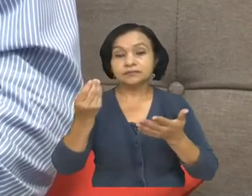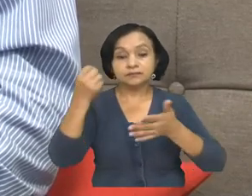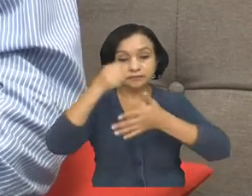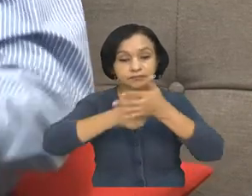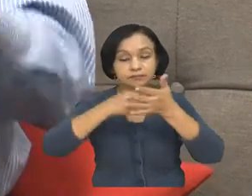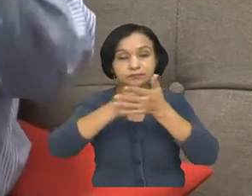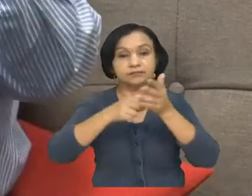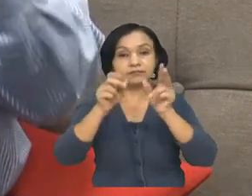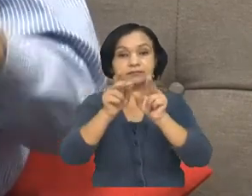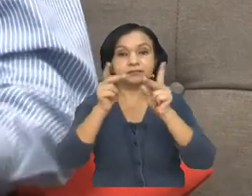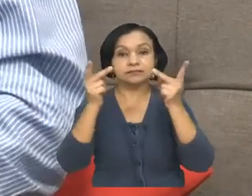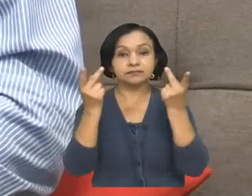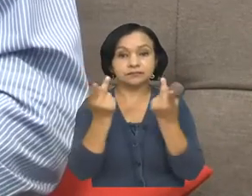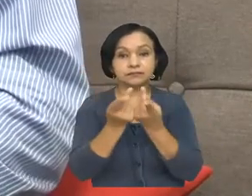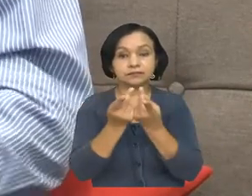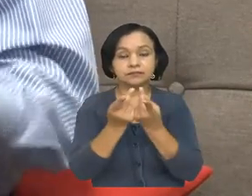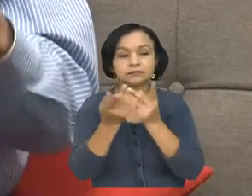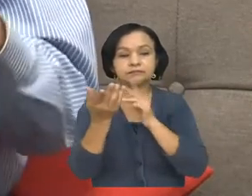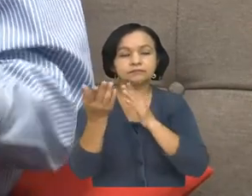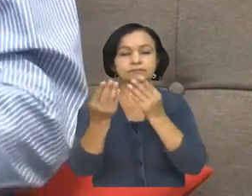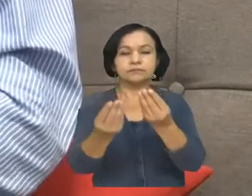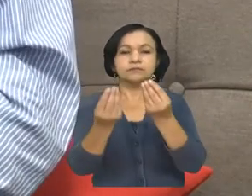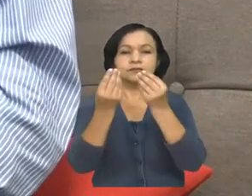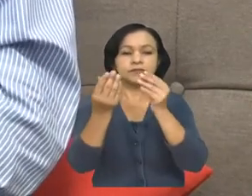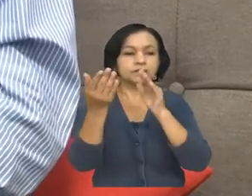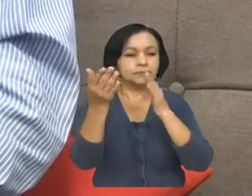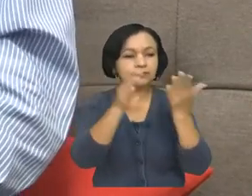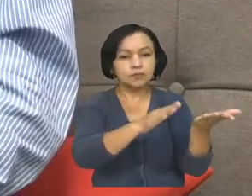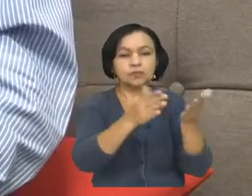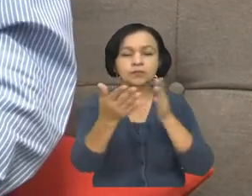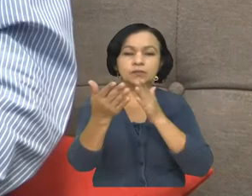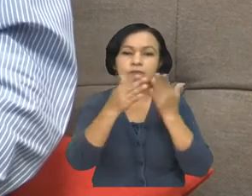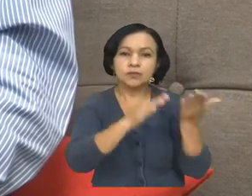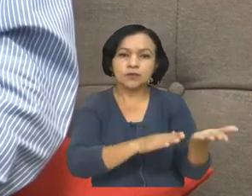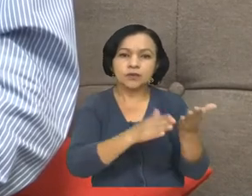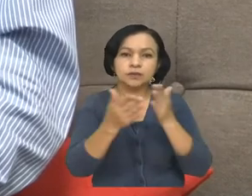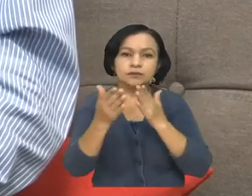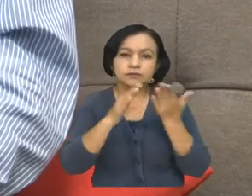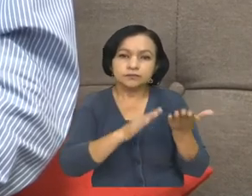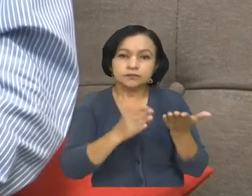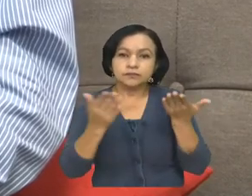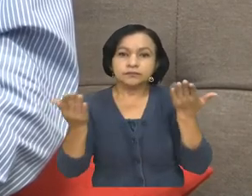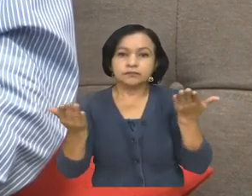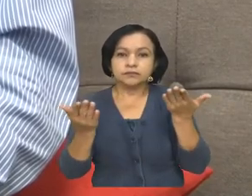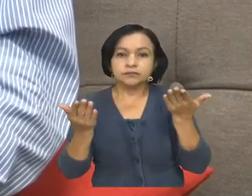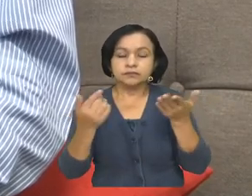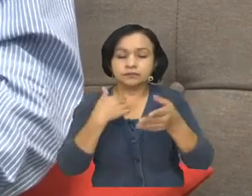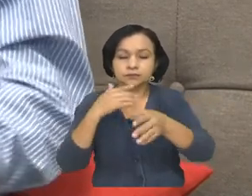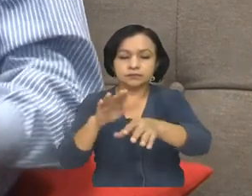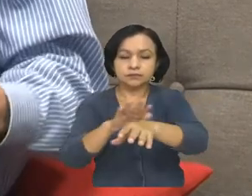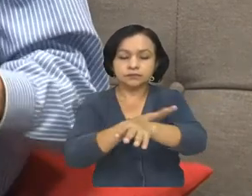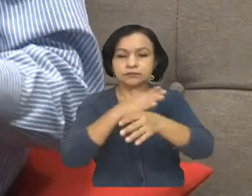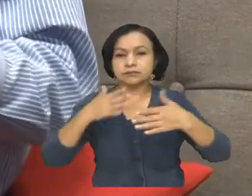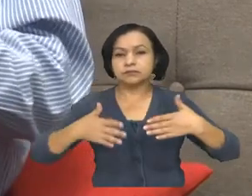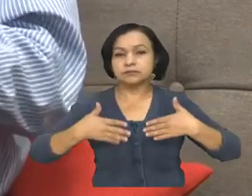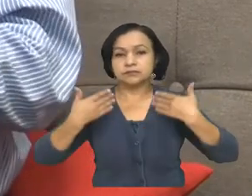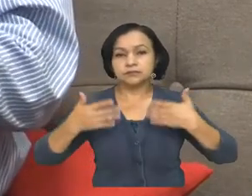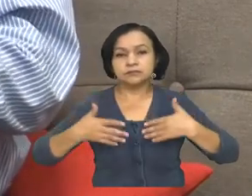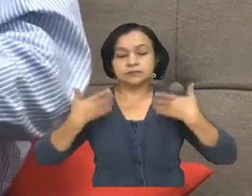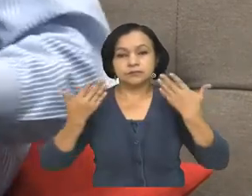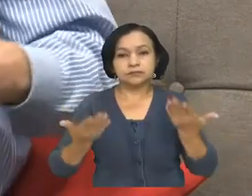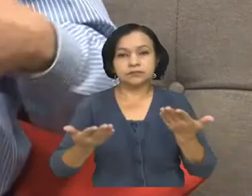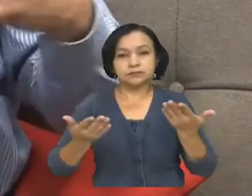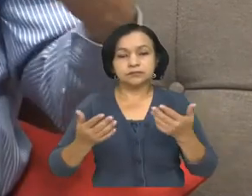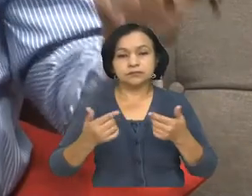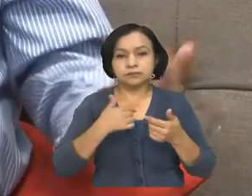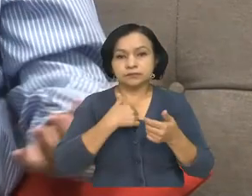nuestros pueblos, y cuántos quedaron en el camino, cuántos fallecieron. Y bueno, y al final, como te digo, yo me siento contento porque no solamente